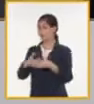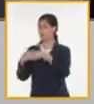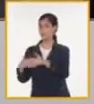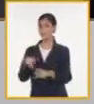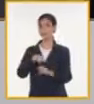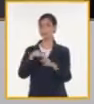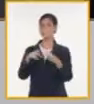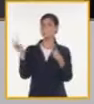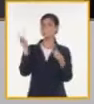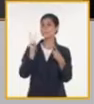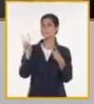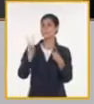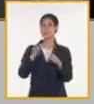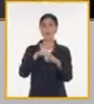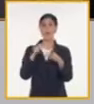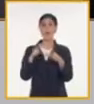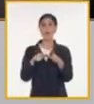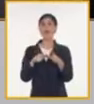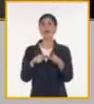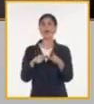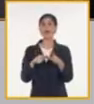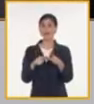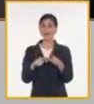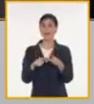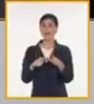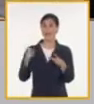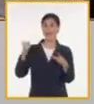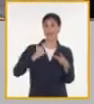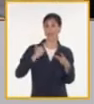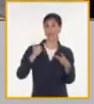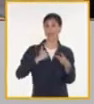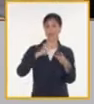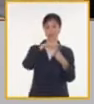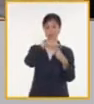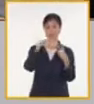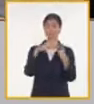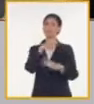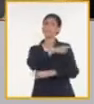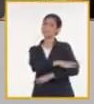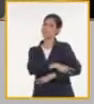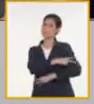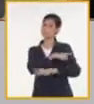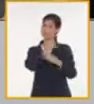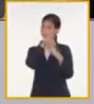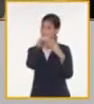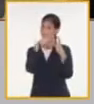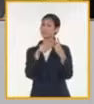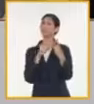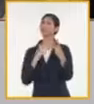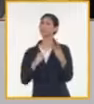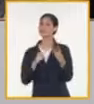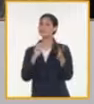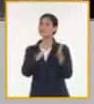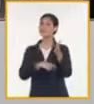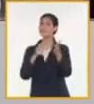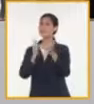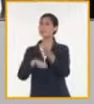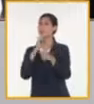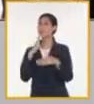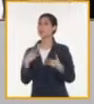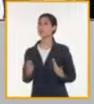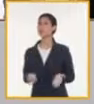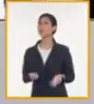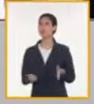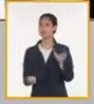que de Estados Unidos Fue revocado después de la impunidad con que protegieron a los asesino de de las 73 personas